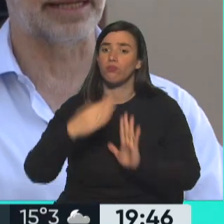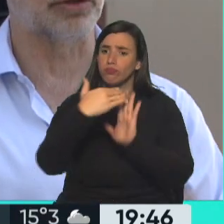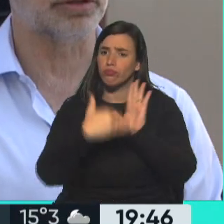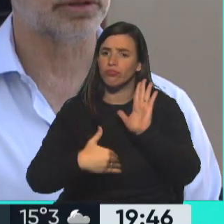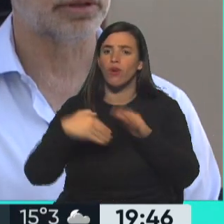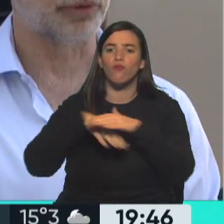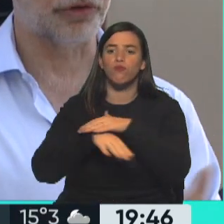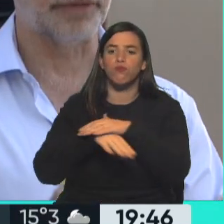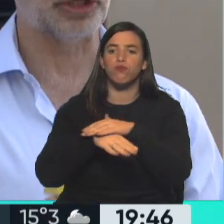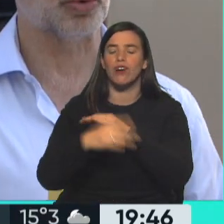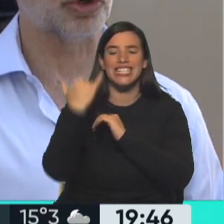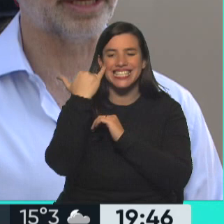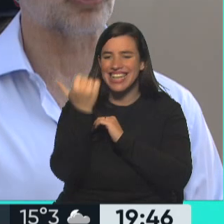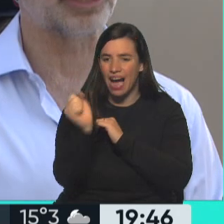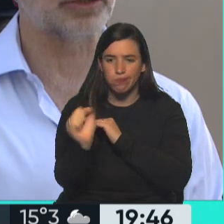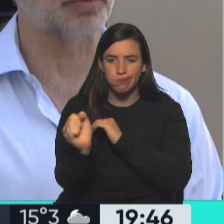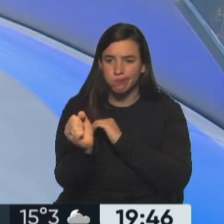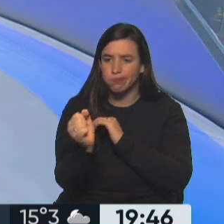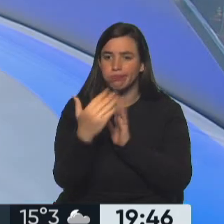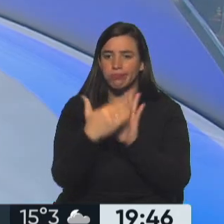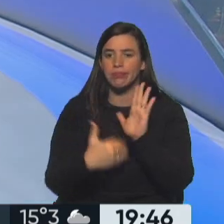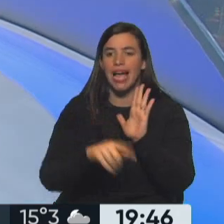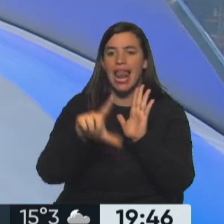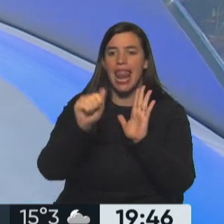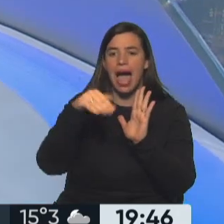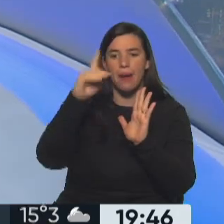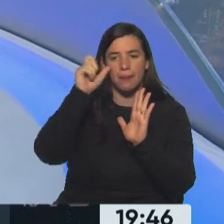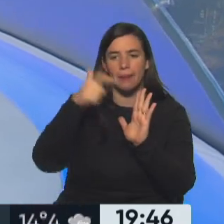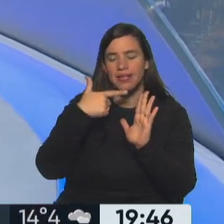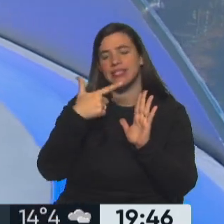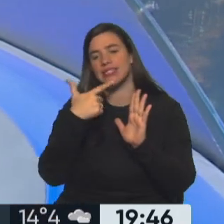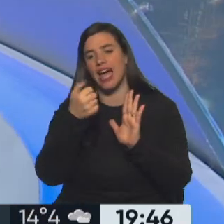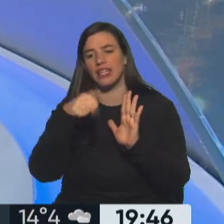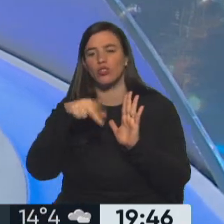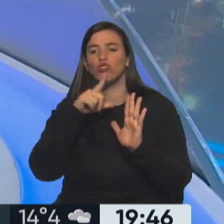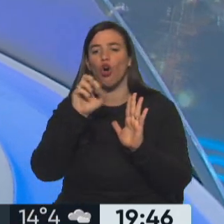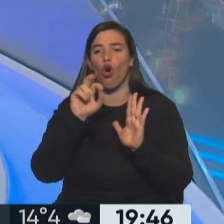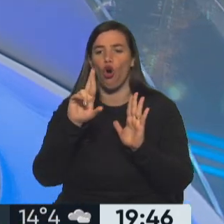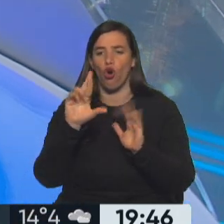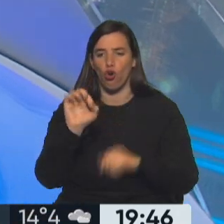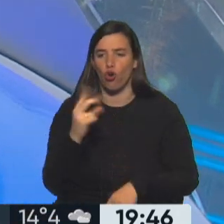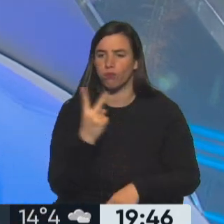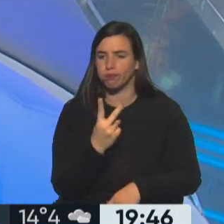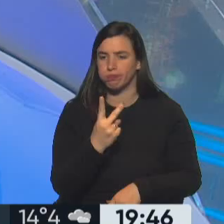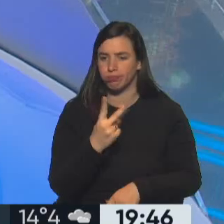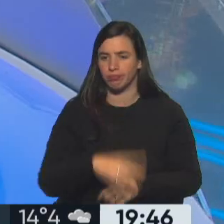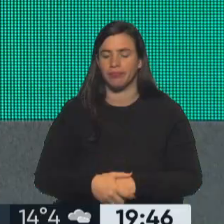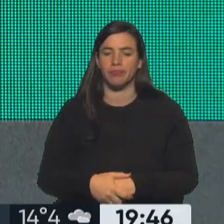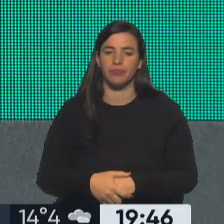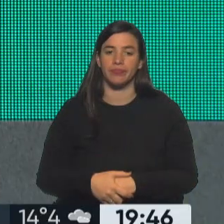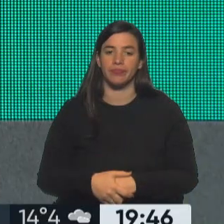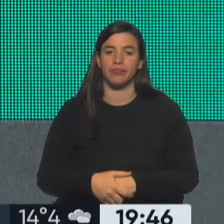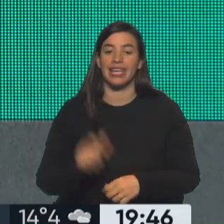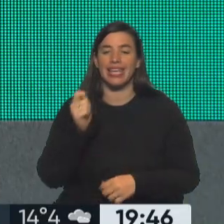imprenta el programa de gobierno de Lamens y Santoro, o Santoro Lamens, habrá que ver quién logra encabezar ahí. Vos hablaste recién Empezaron